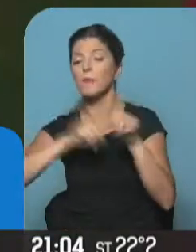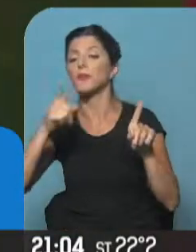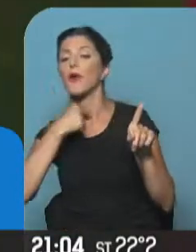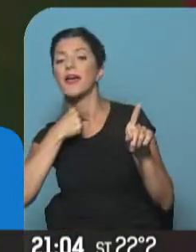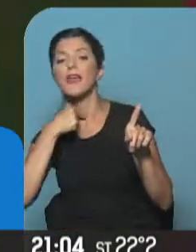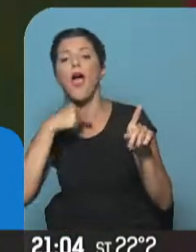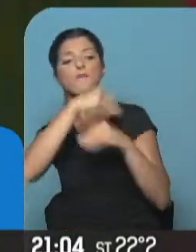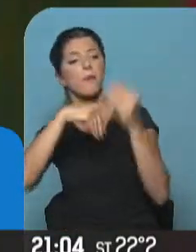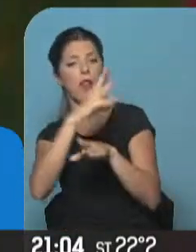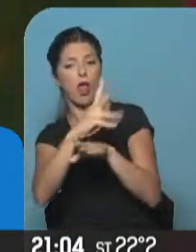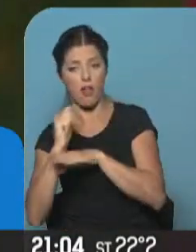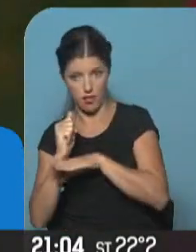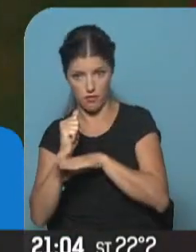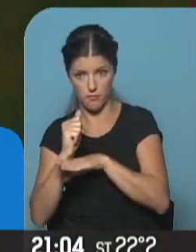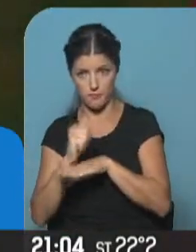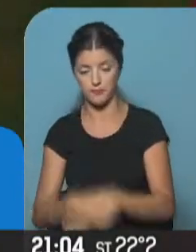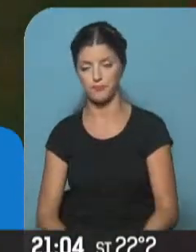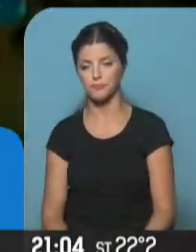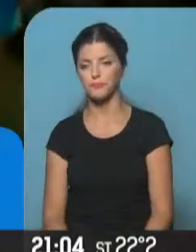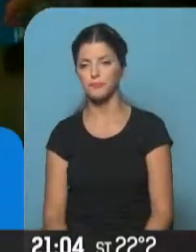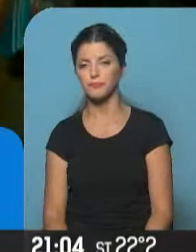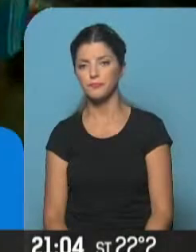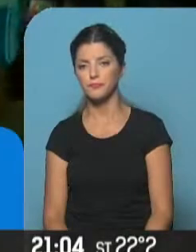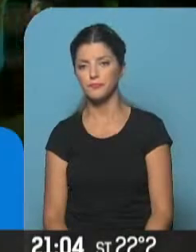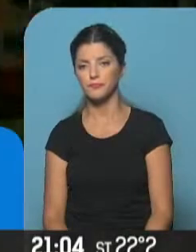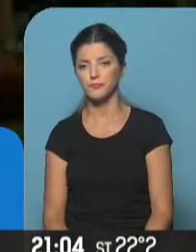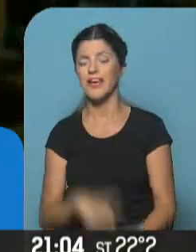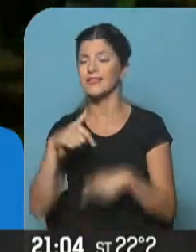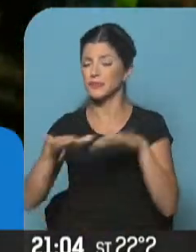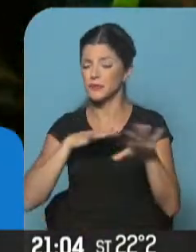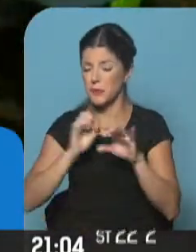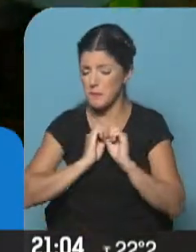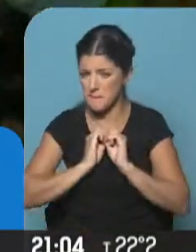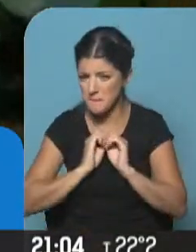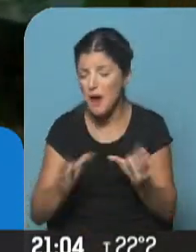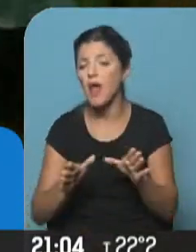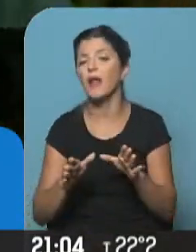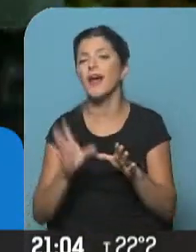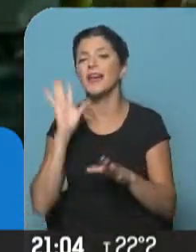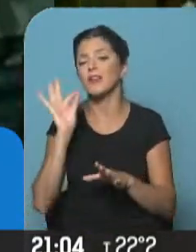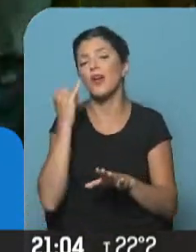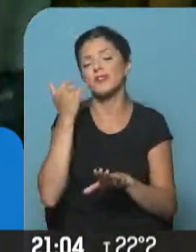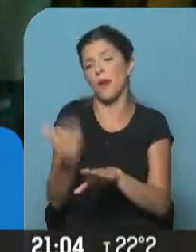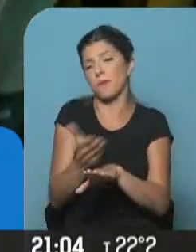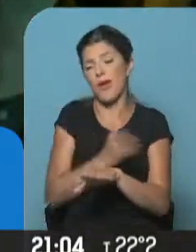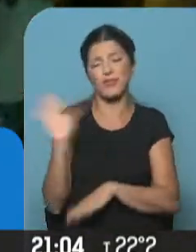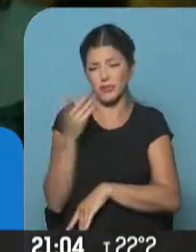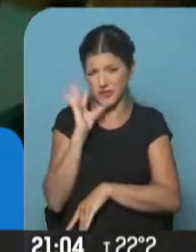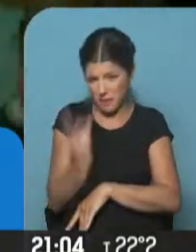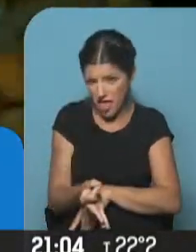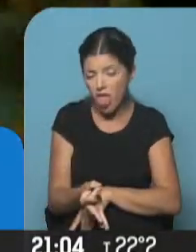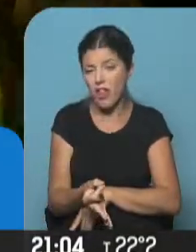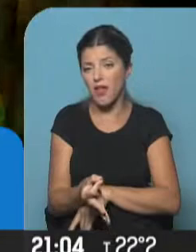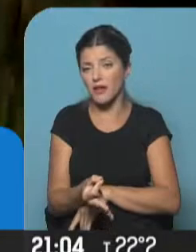a su familia a pocas cuadras de allí. Es alarmante esto que pasó con Abril. Es una crónica anunciada. Iba a pasar algo así.